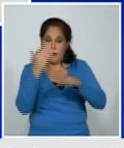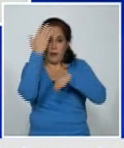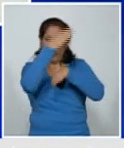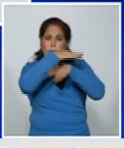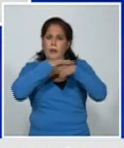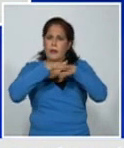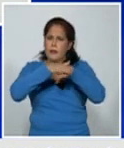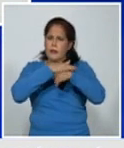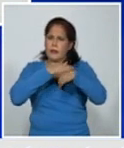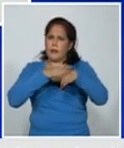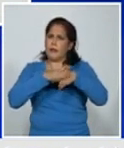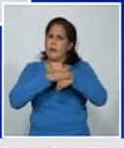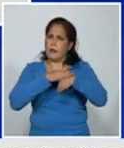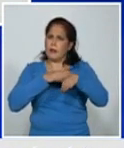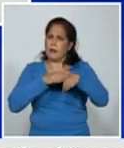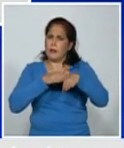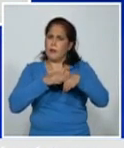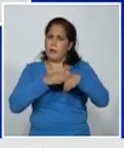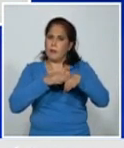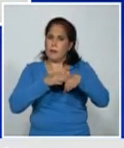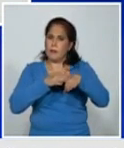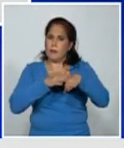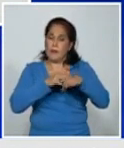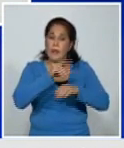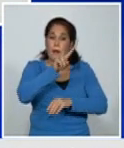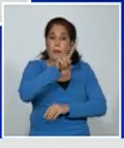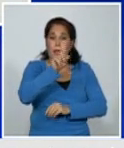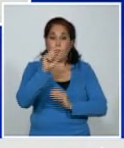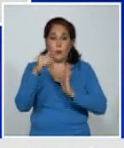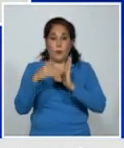discúlpenme ahí, estamos hablando de